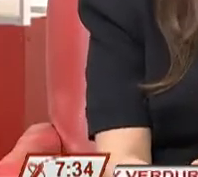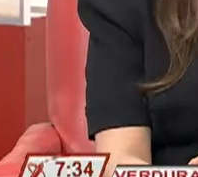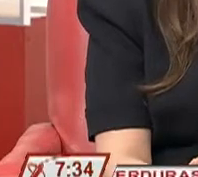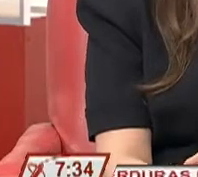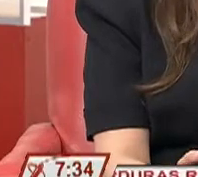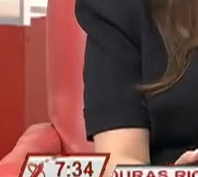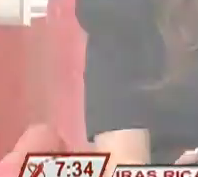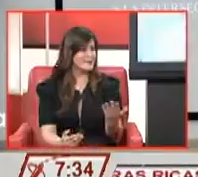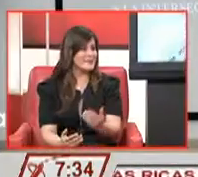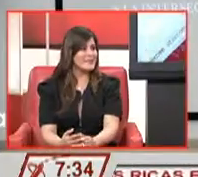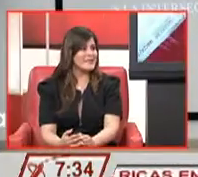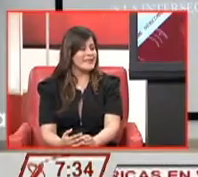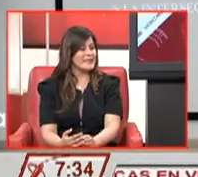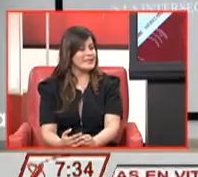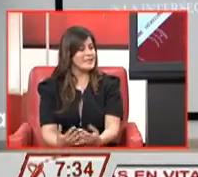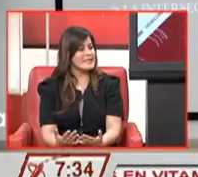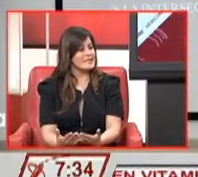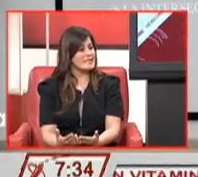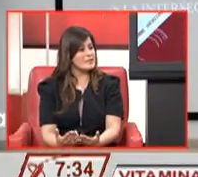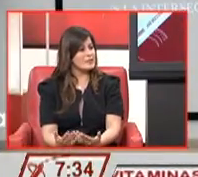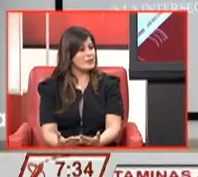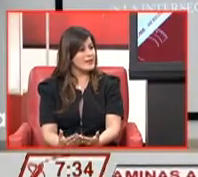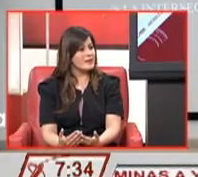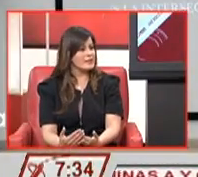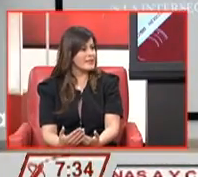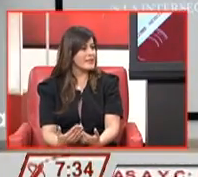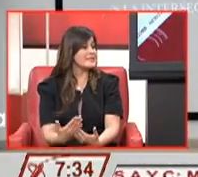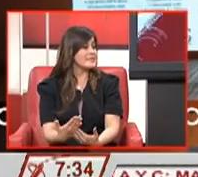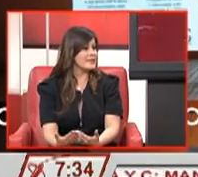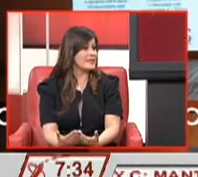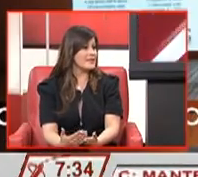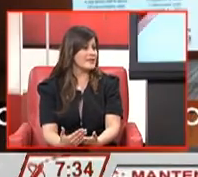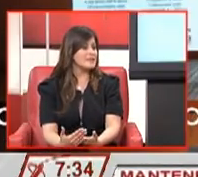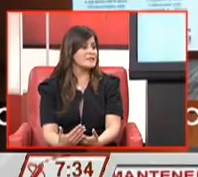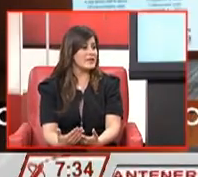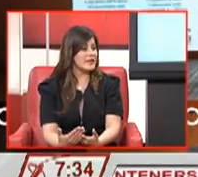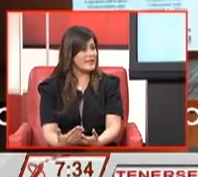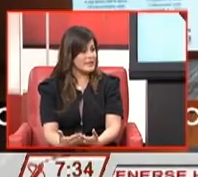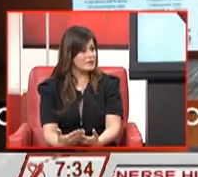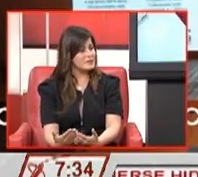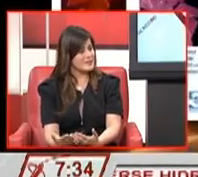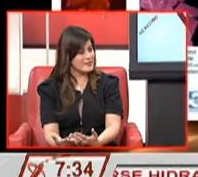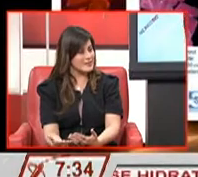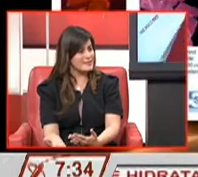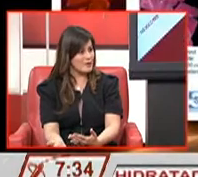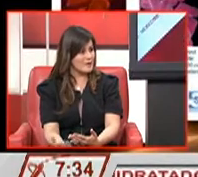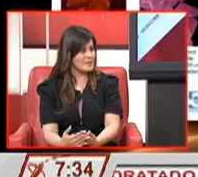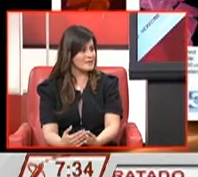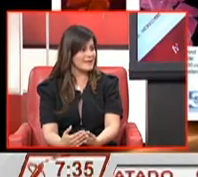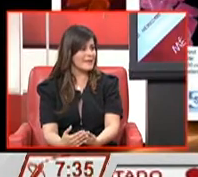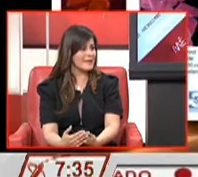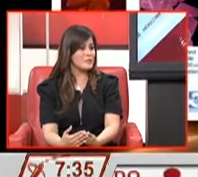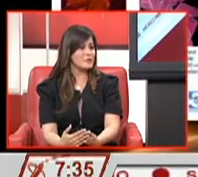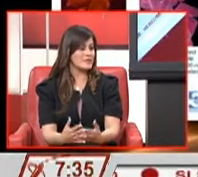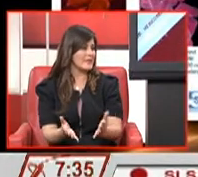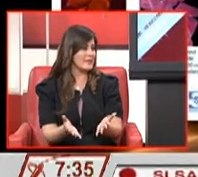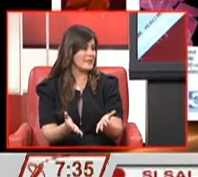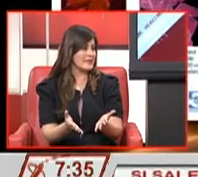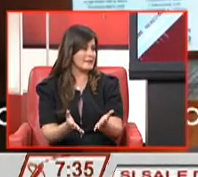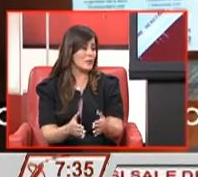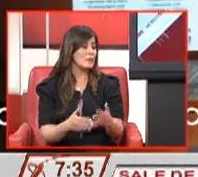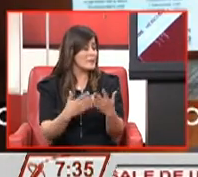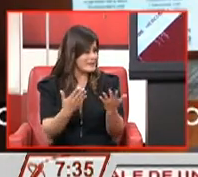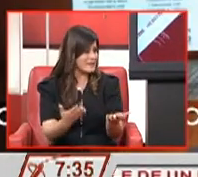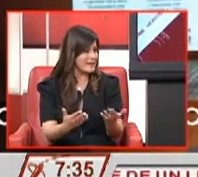Divulgación en el Espacio. Esta iniciativa surge con la necesidad de inspirar a niños, a niñas y jóvenes a que